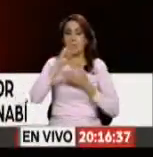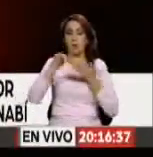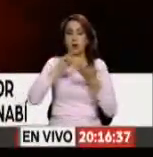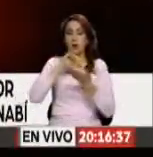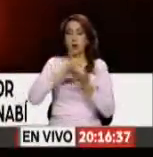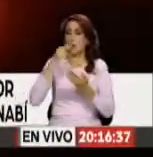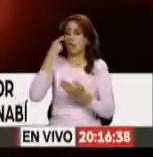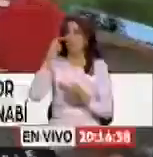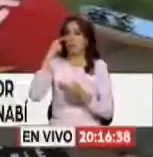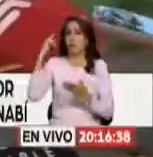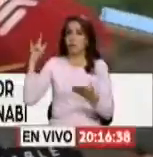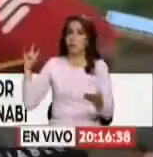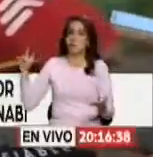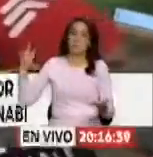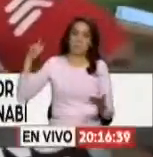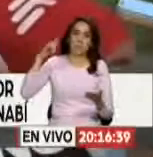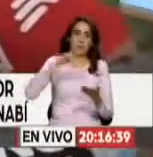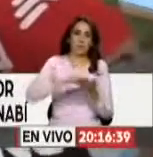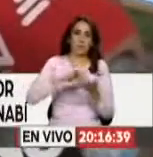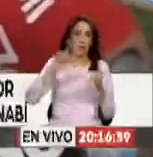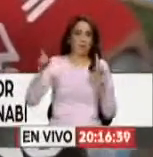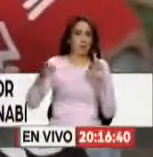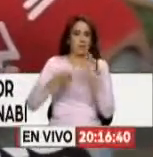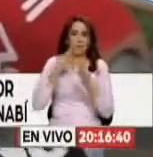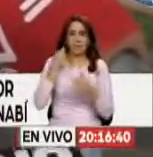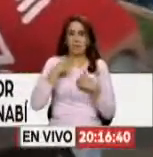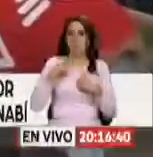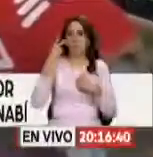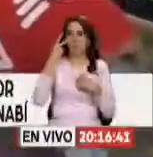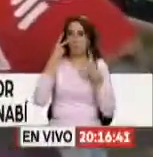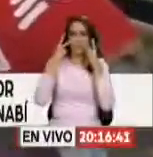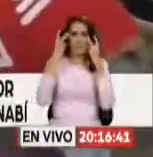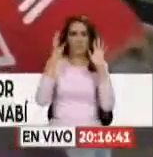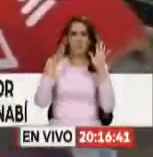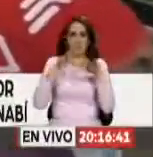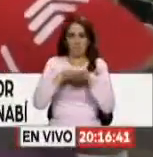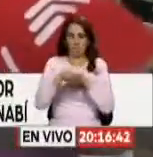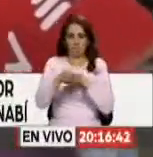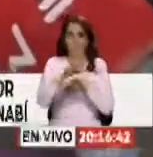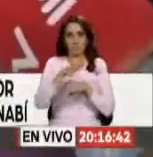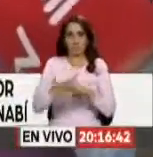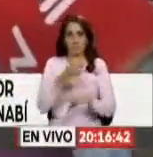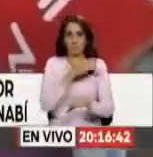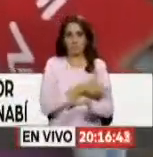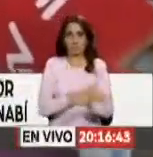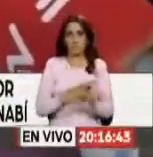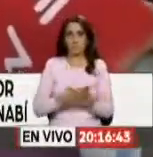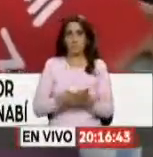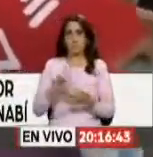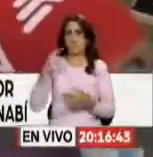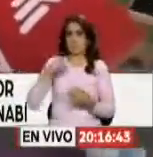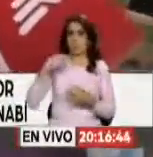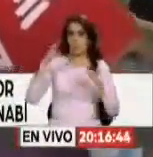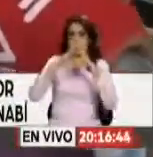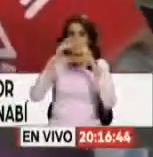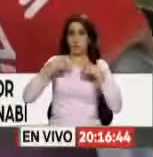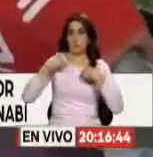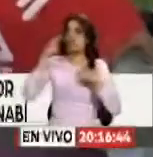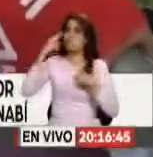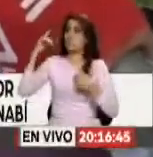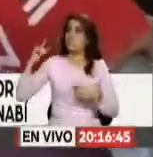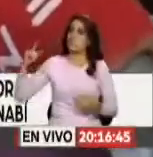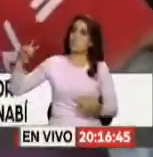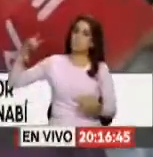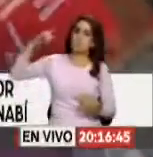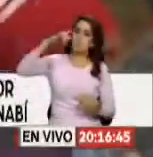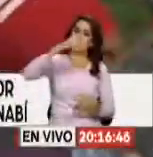testigo del accidente. Primera vez que he ocurrido este aquí en sitio Río Bravo. Sí, se veía de mi casa, se veía el incendio que